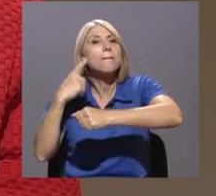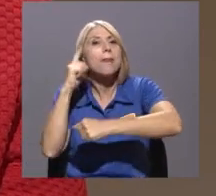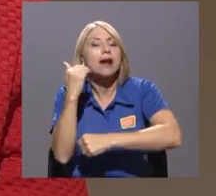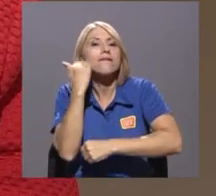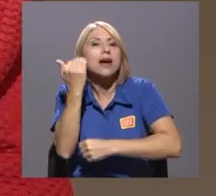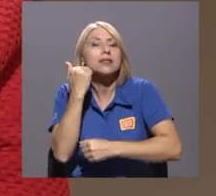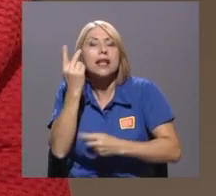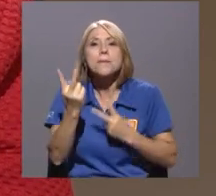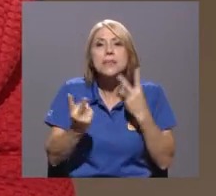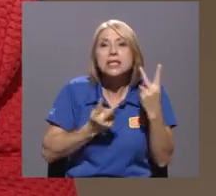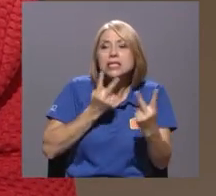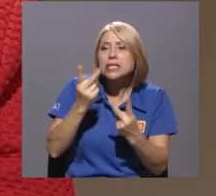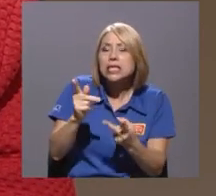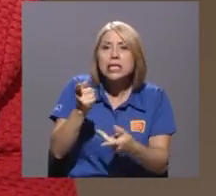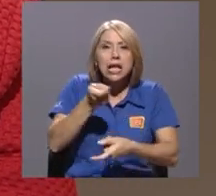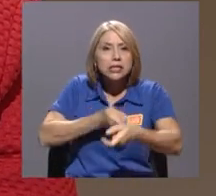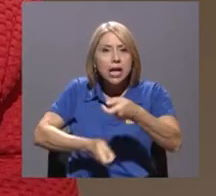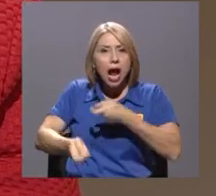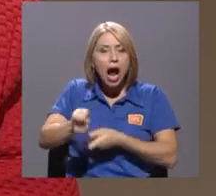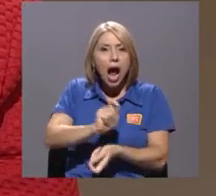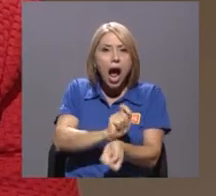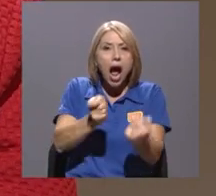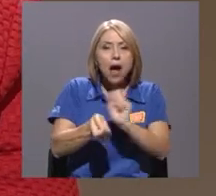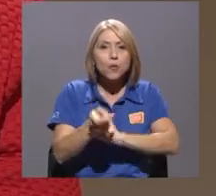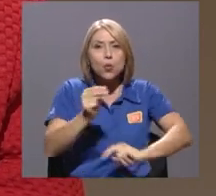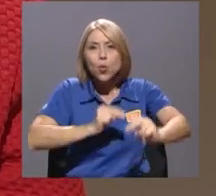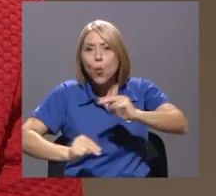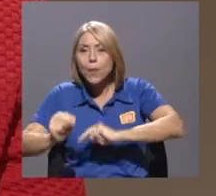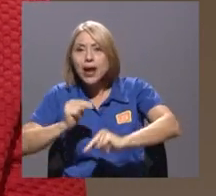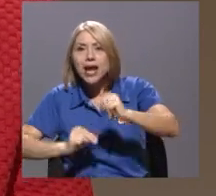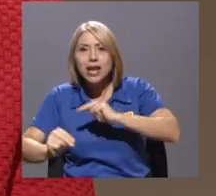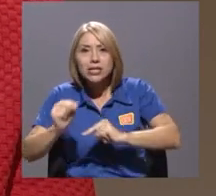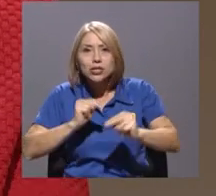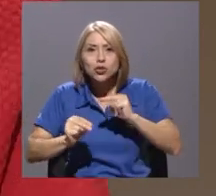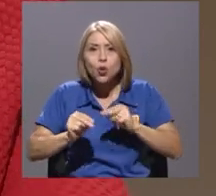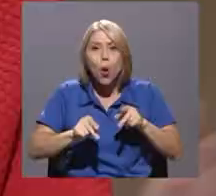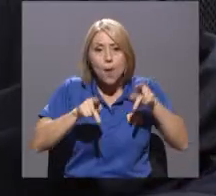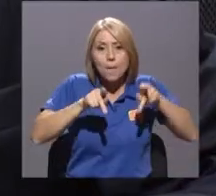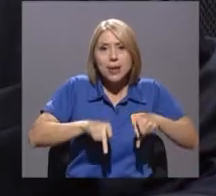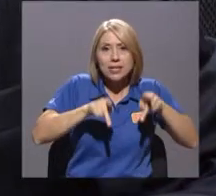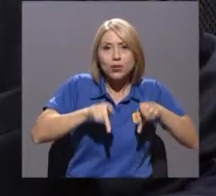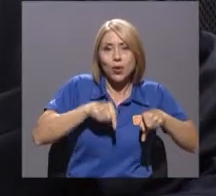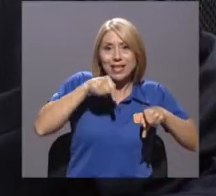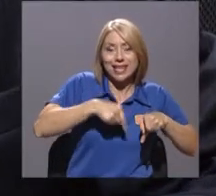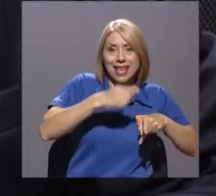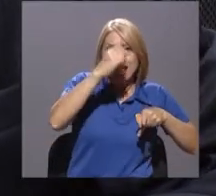las relaciones entre entre humanos de los dos lados